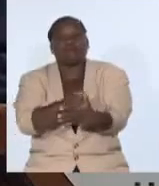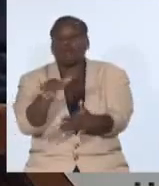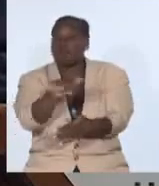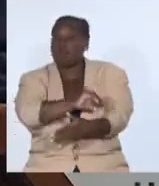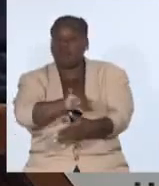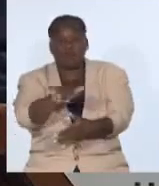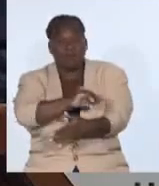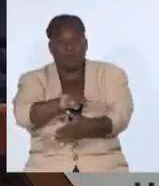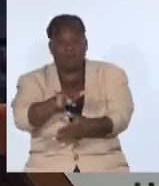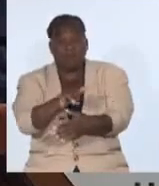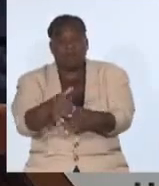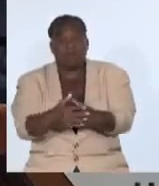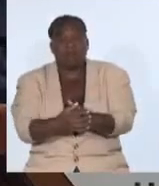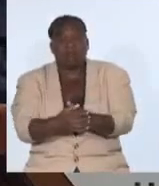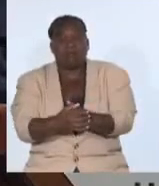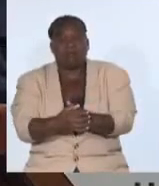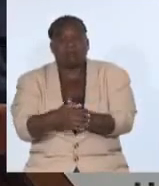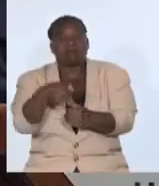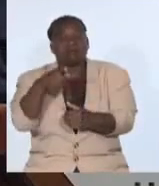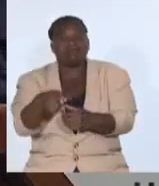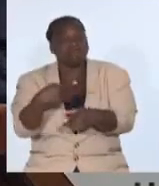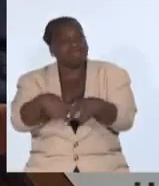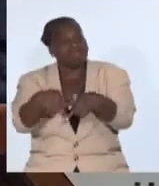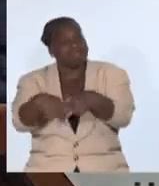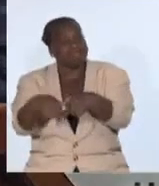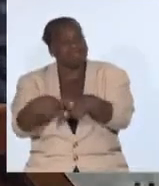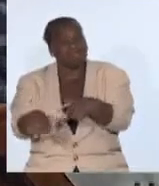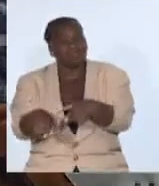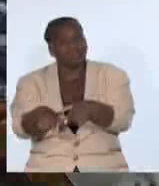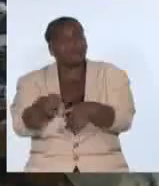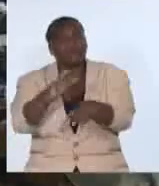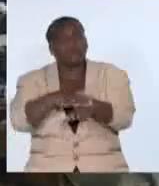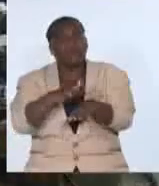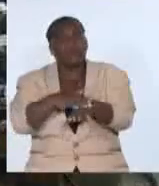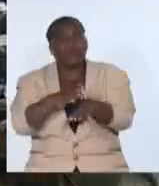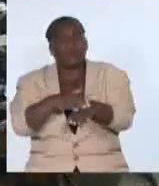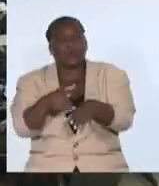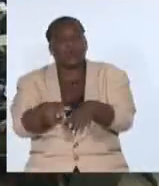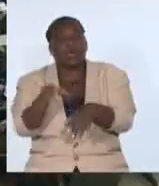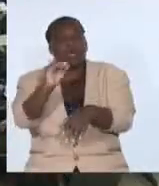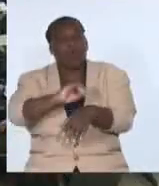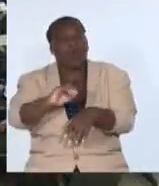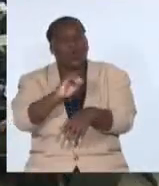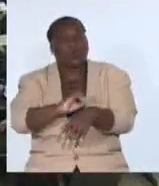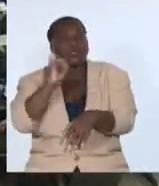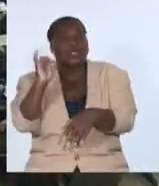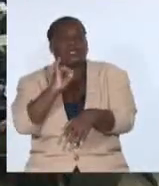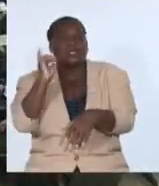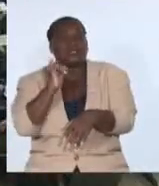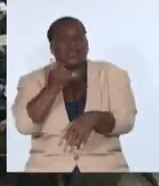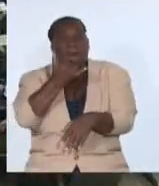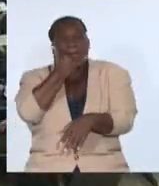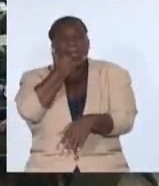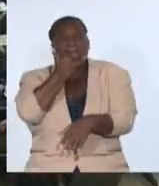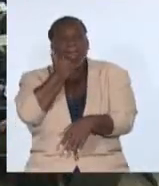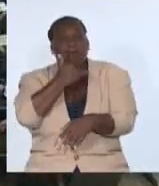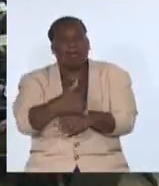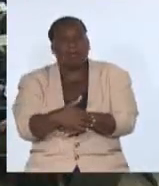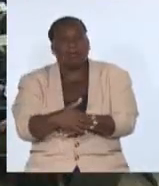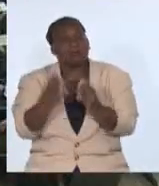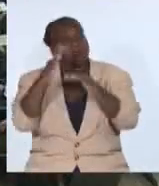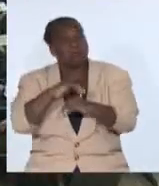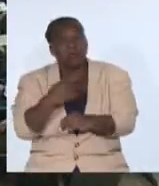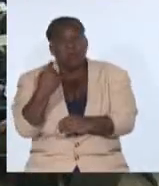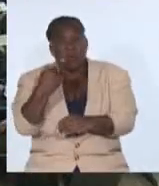supuesto los colosales desafíos que son consecuencias del Injusto orden internacional vigente pero no somos los